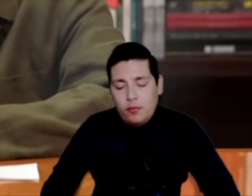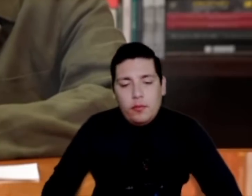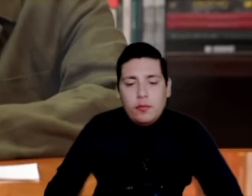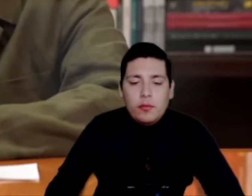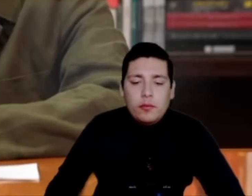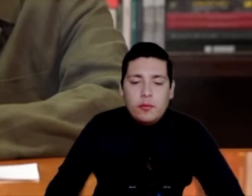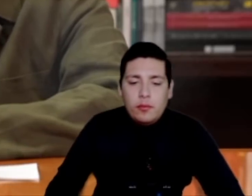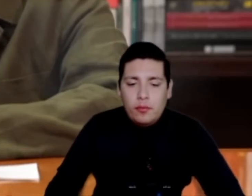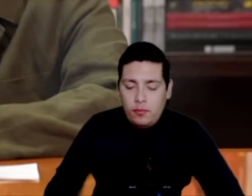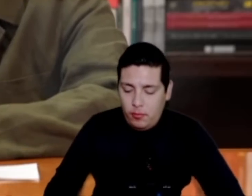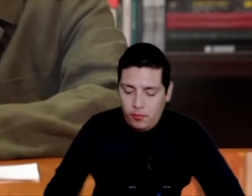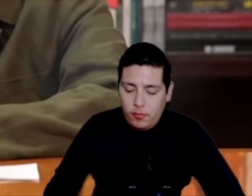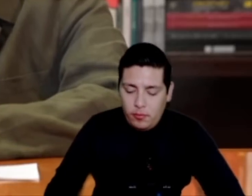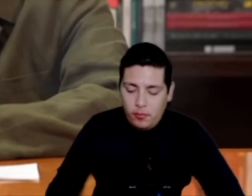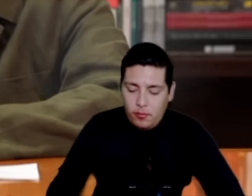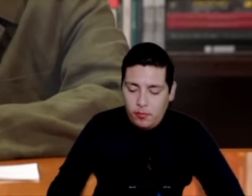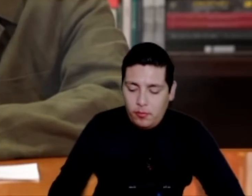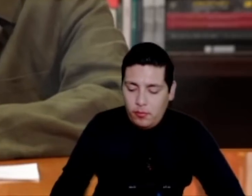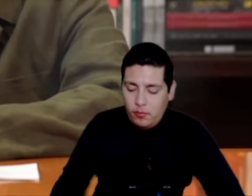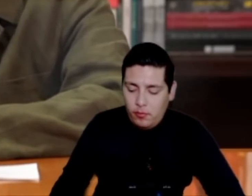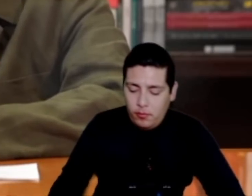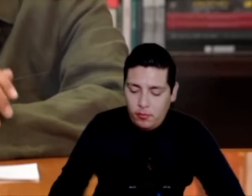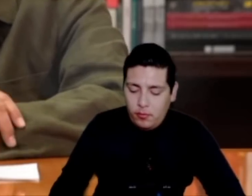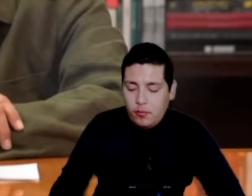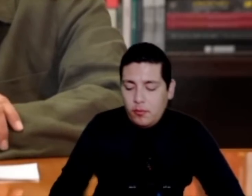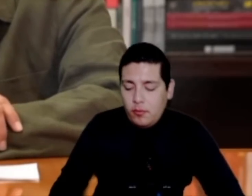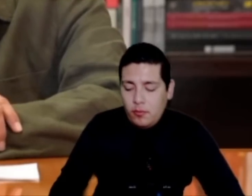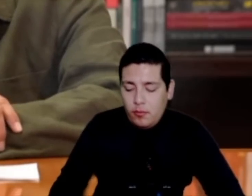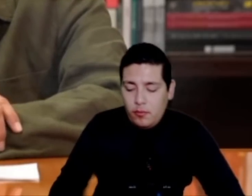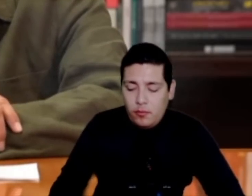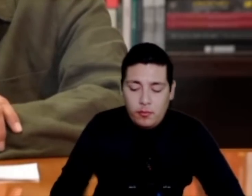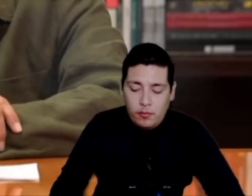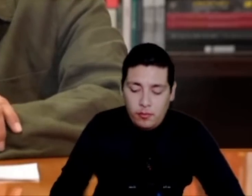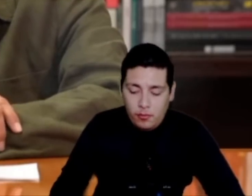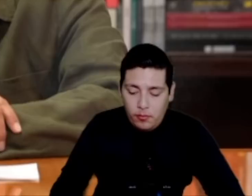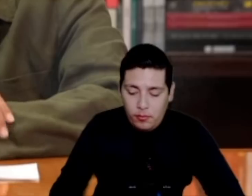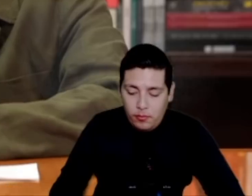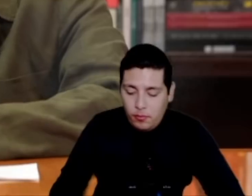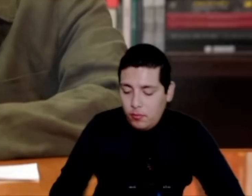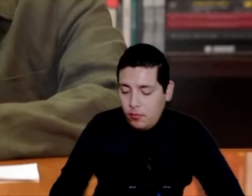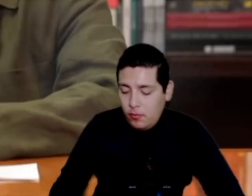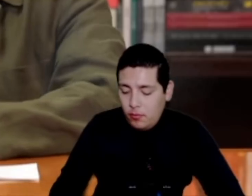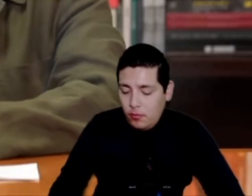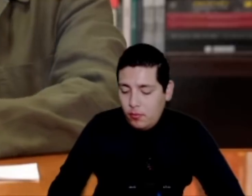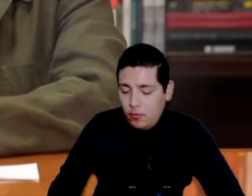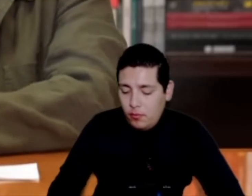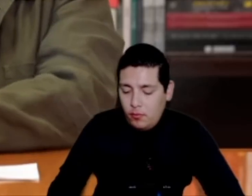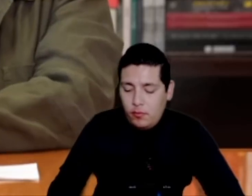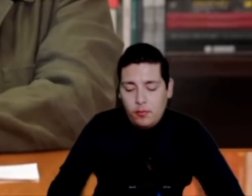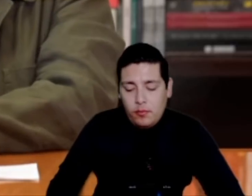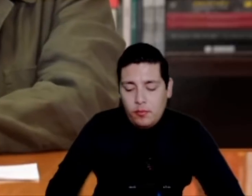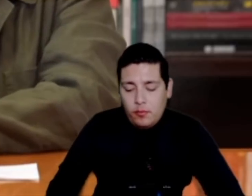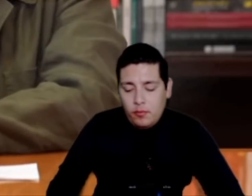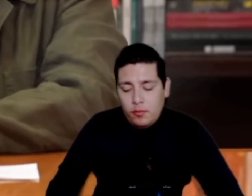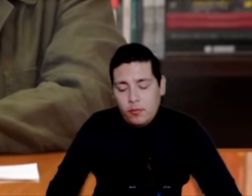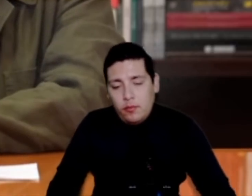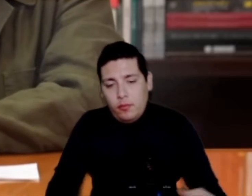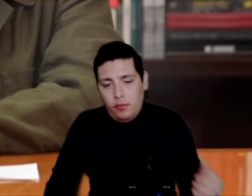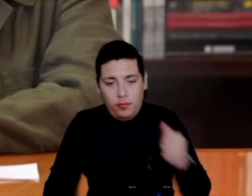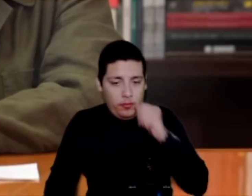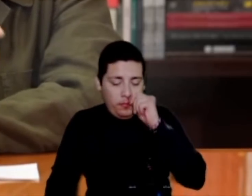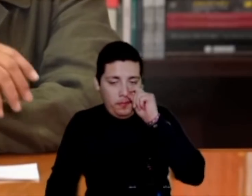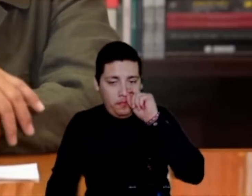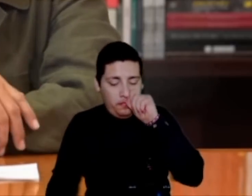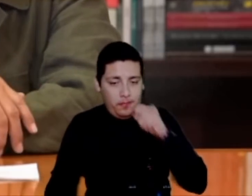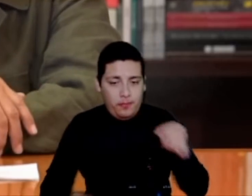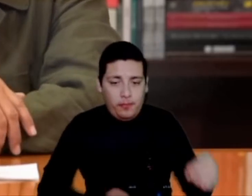Además, con estos antecedentes del infarto, la hipertensión, mi